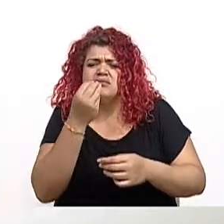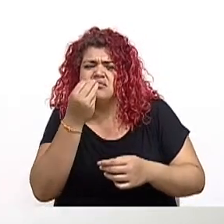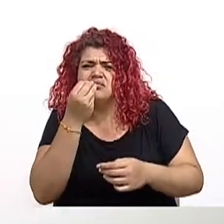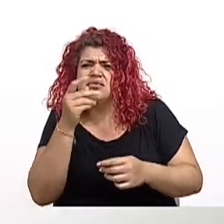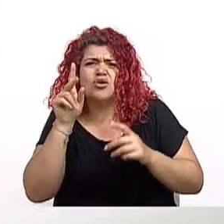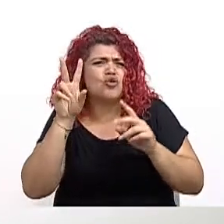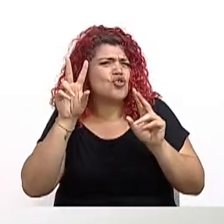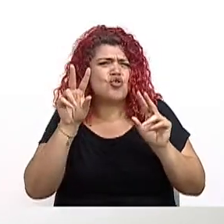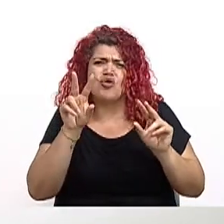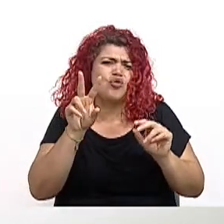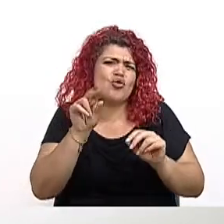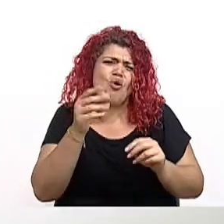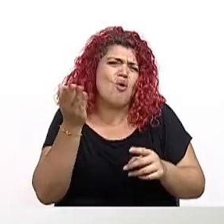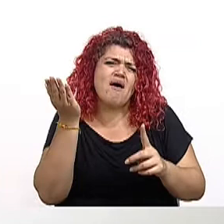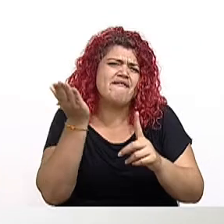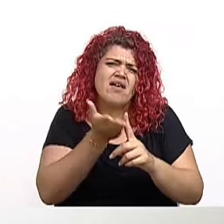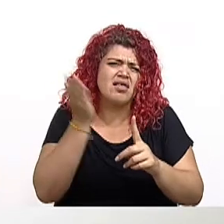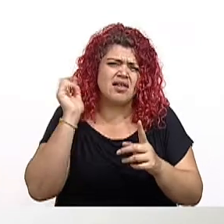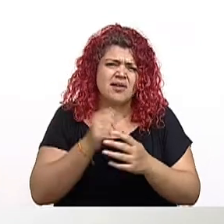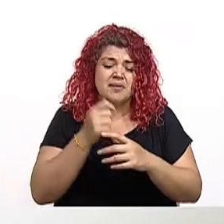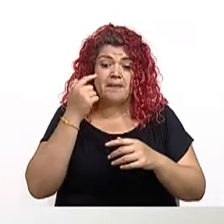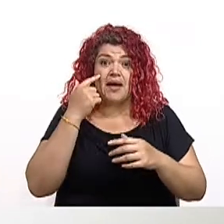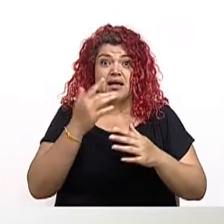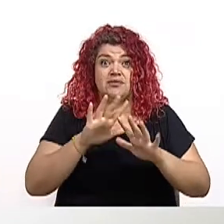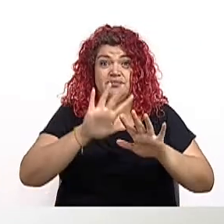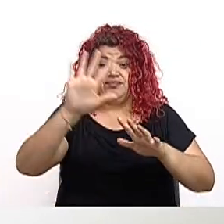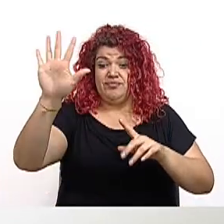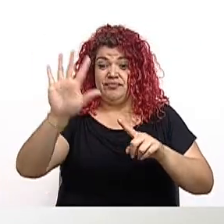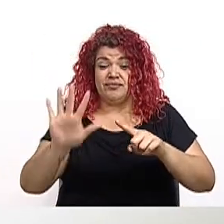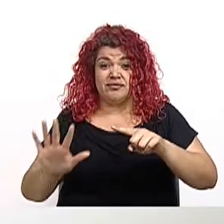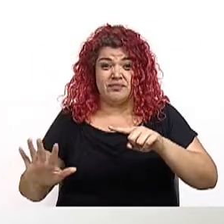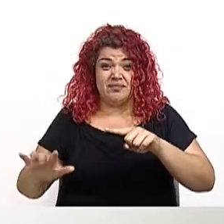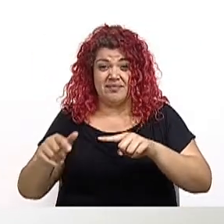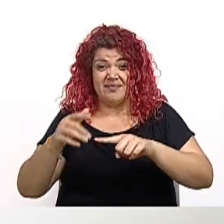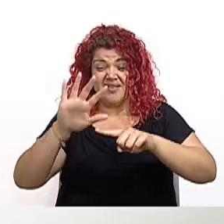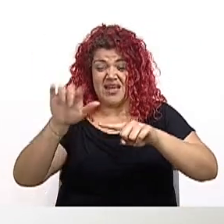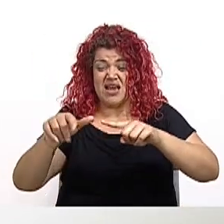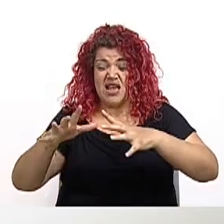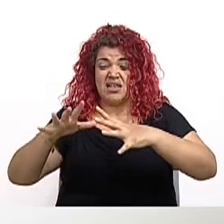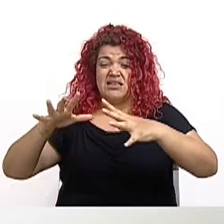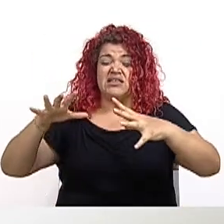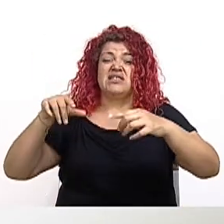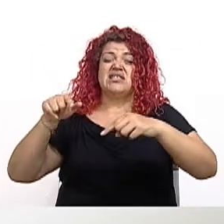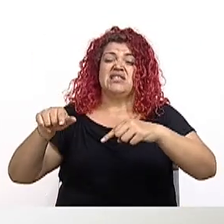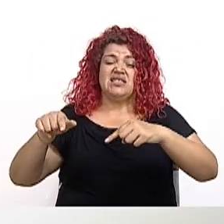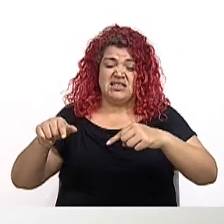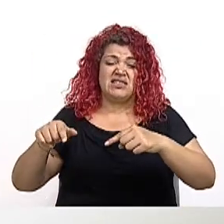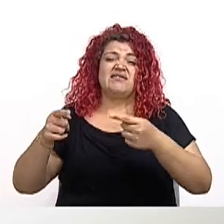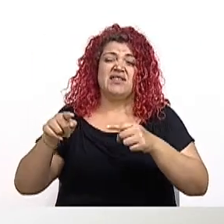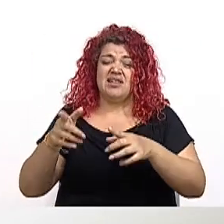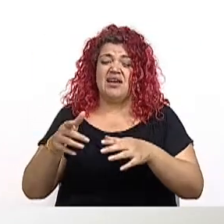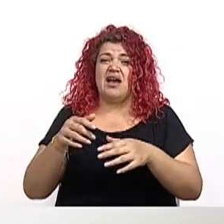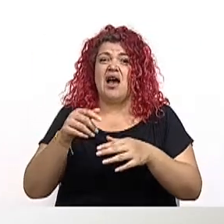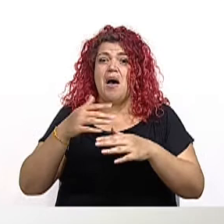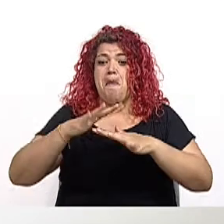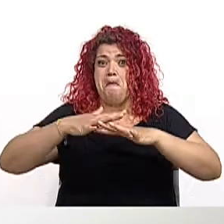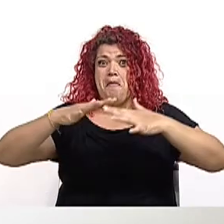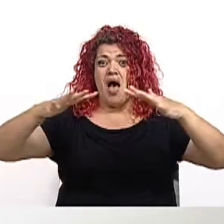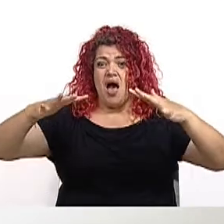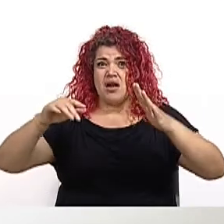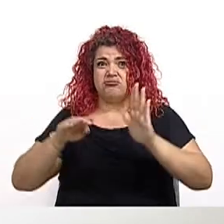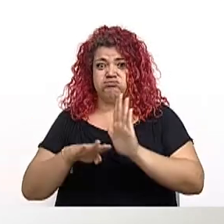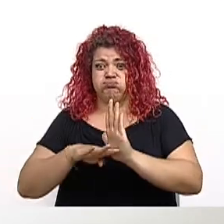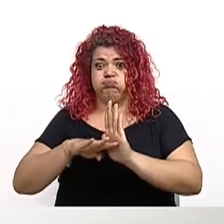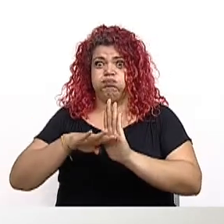personas? Las grandes ciudades costeras del mundo están amenazadas por las consecuencias adversas del aumento del nivel del mar y de